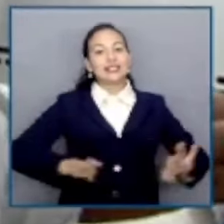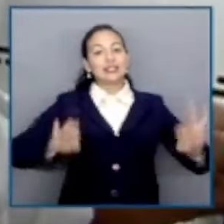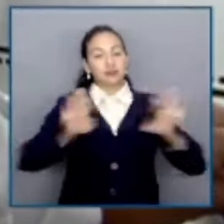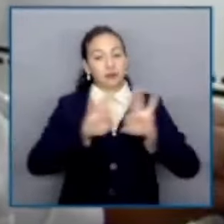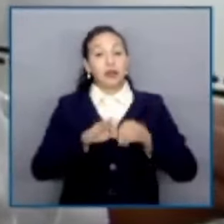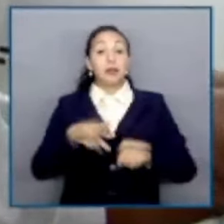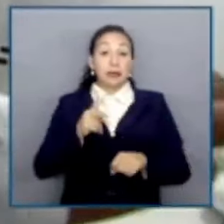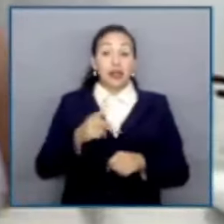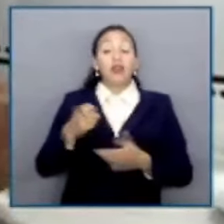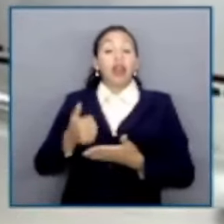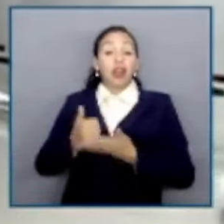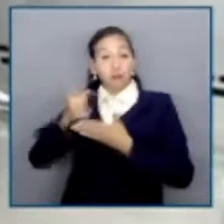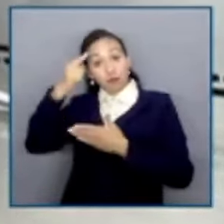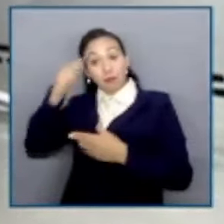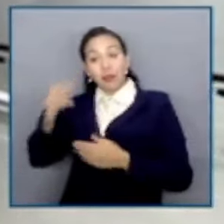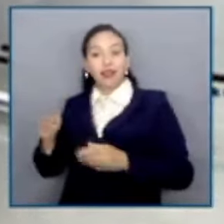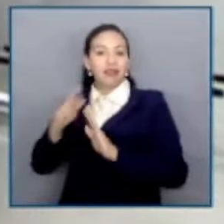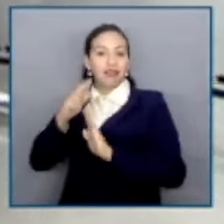judicial de la federación Marta Rodríguez